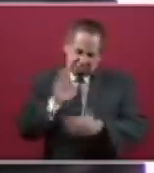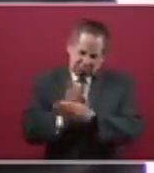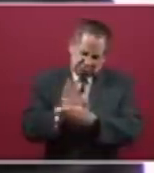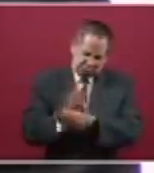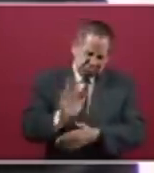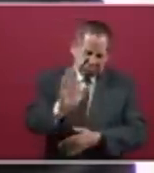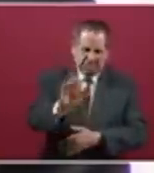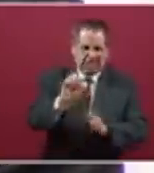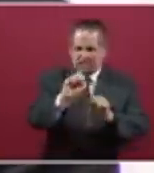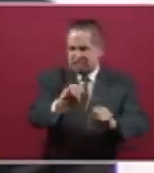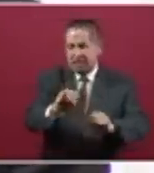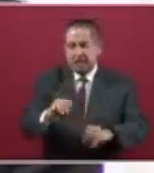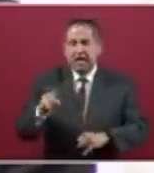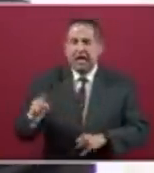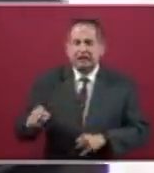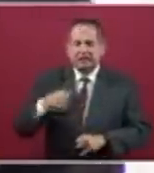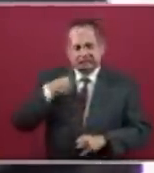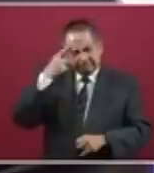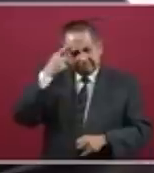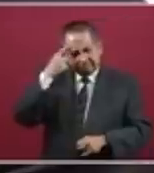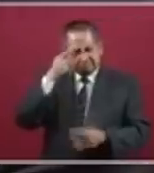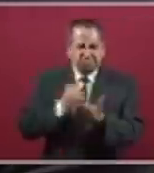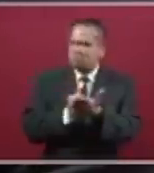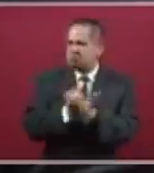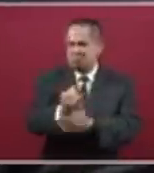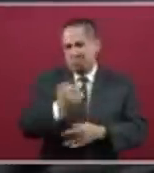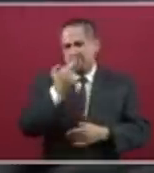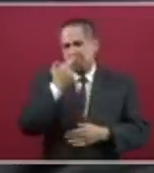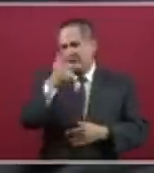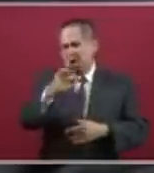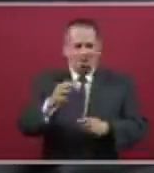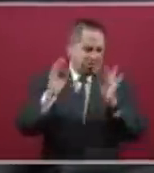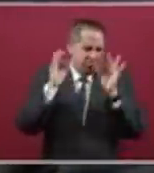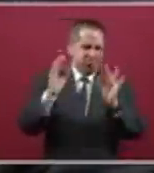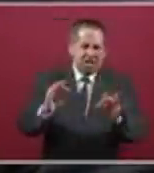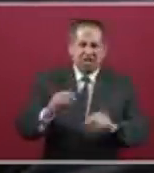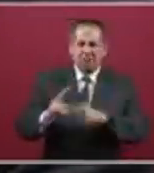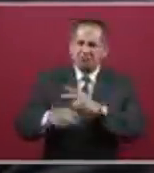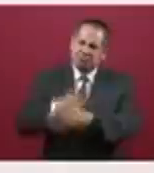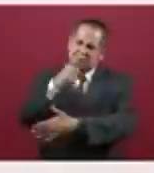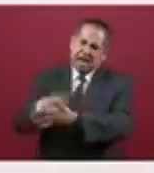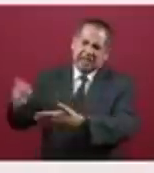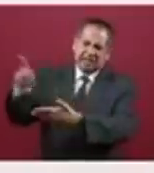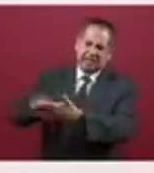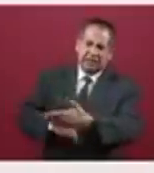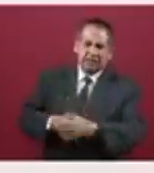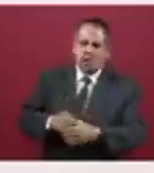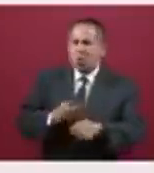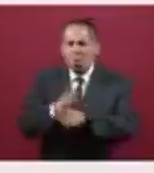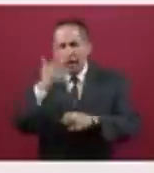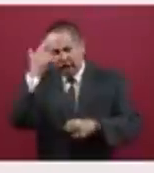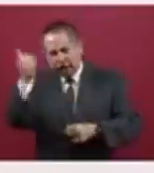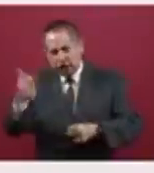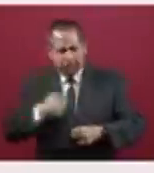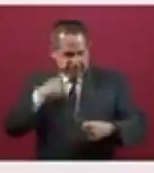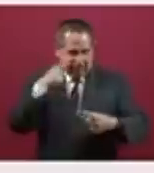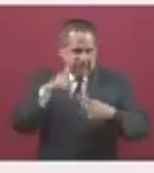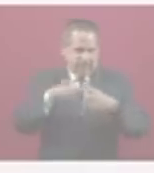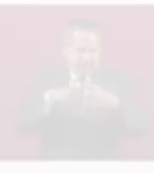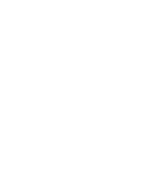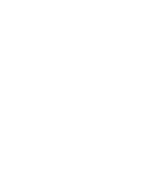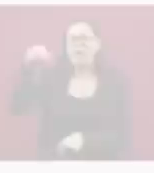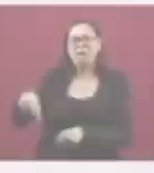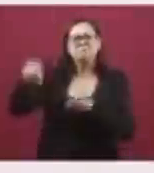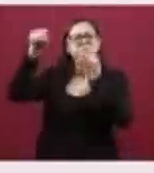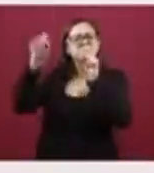que fue la mejor decisión. Explicó que con las acciones llevadas a cabo no se afectan los ejes macroeconómicos del